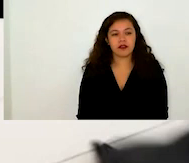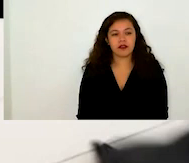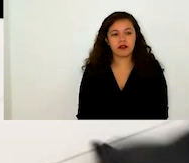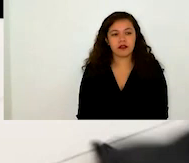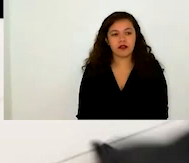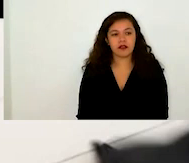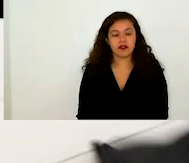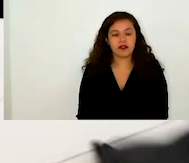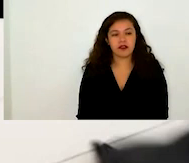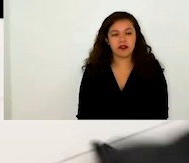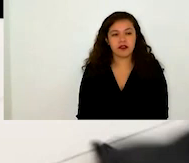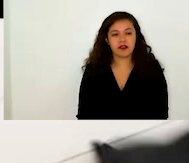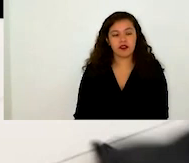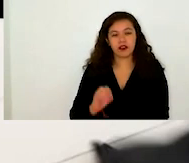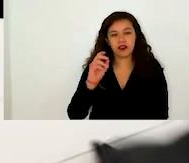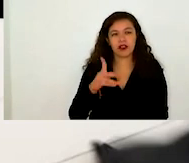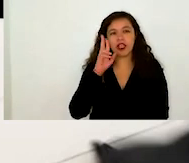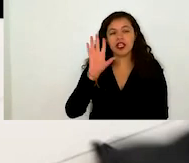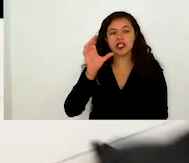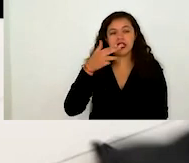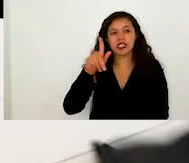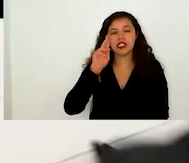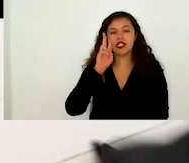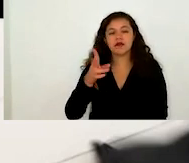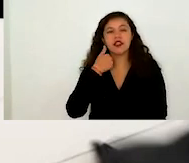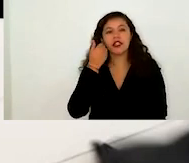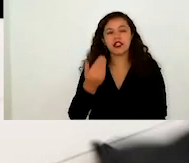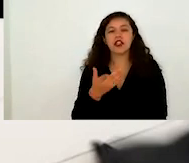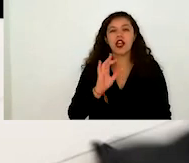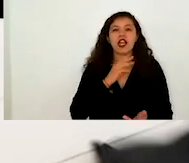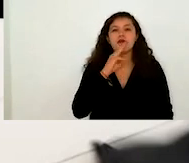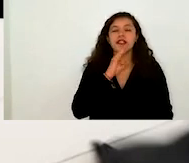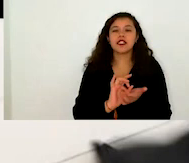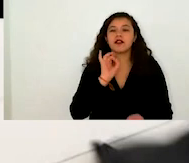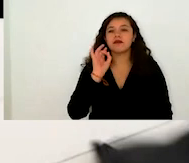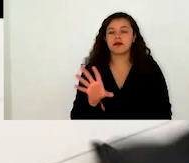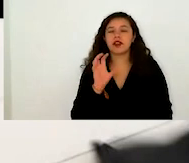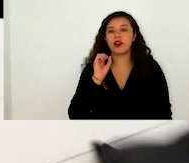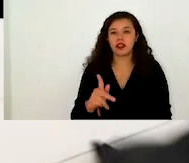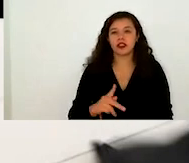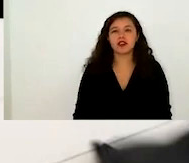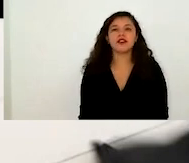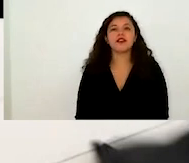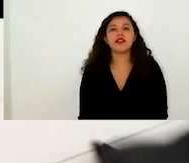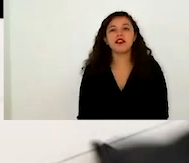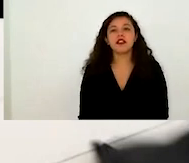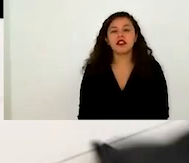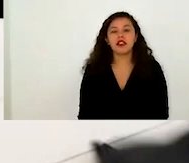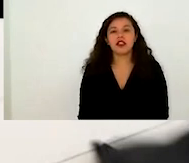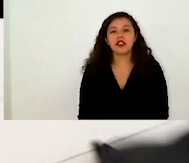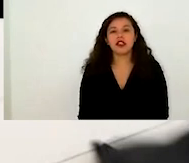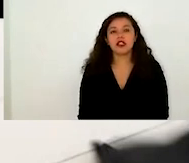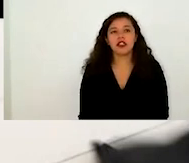ok kim clijsters están respirando un insecto ok aunque la